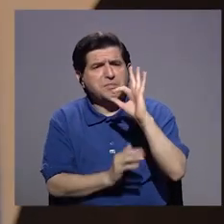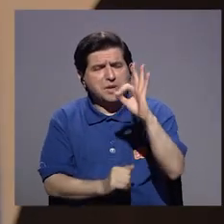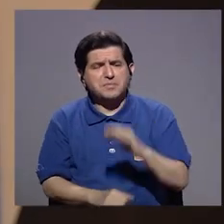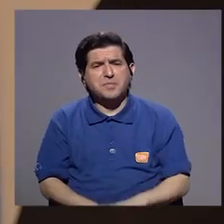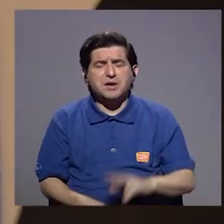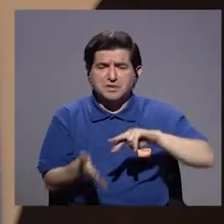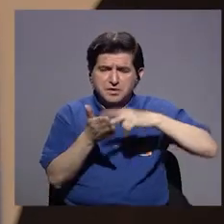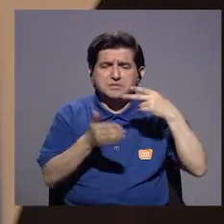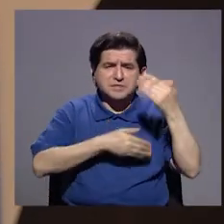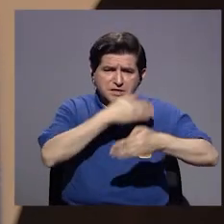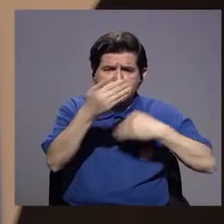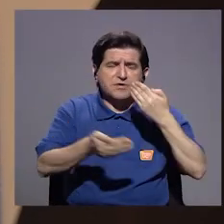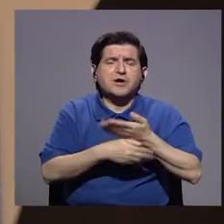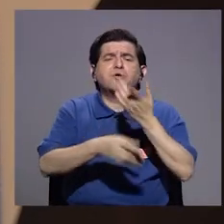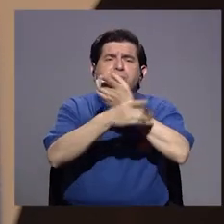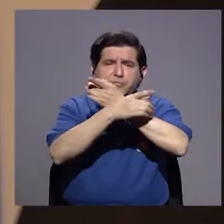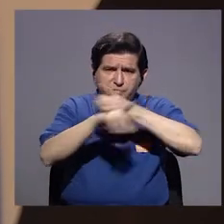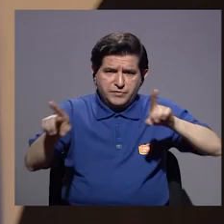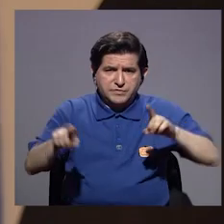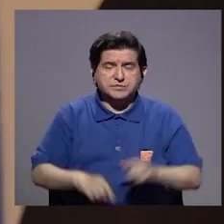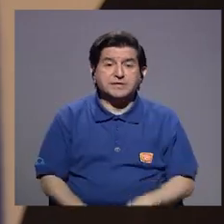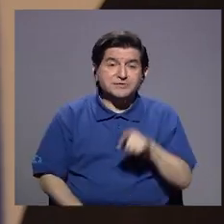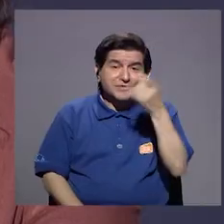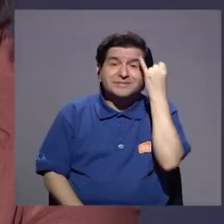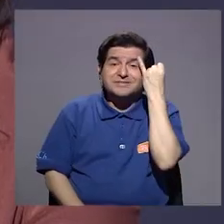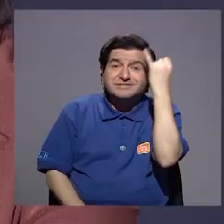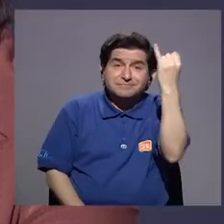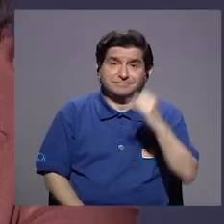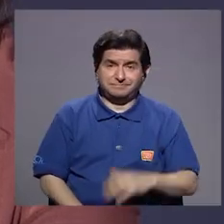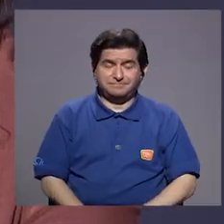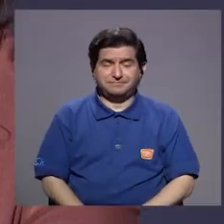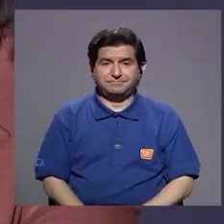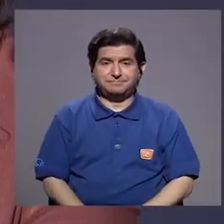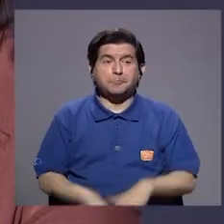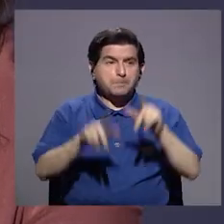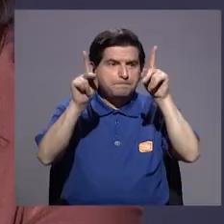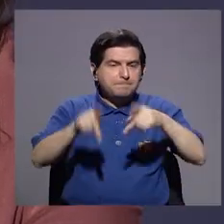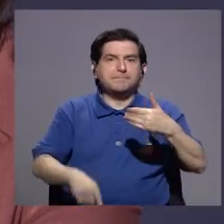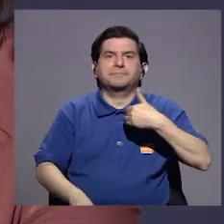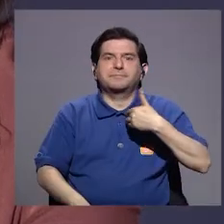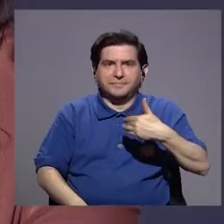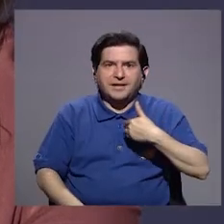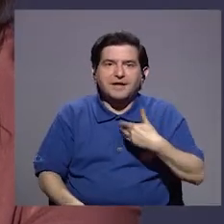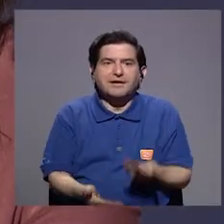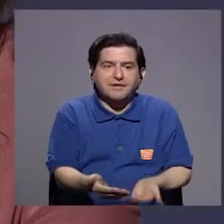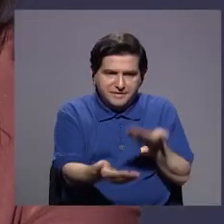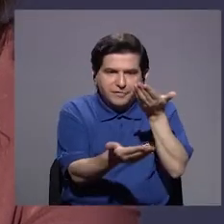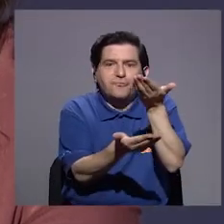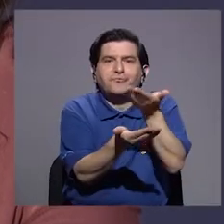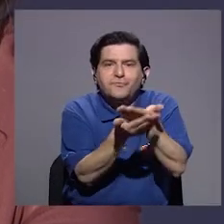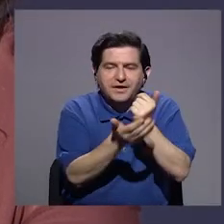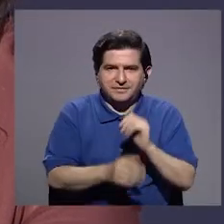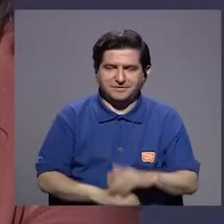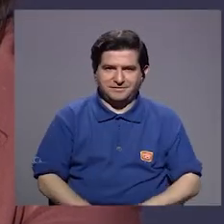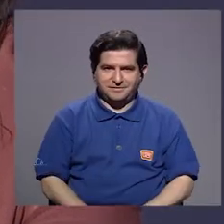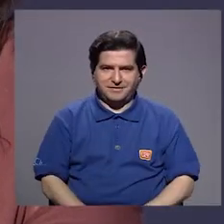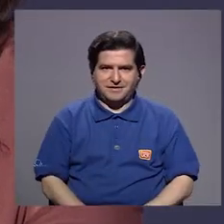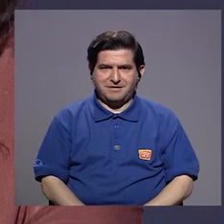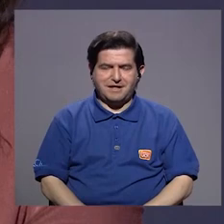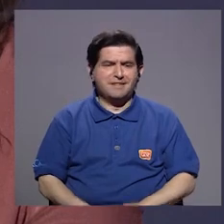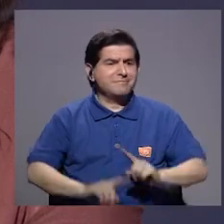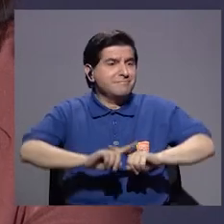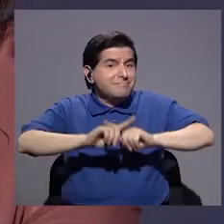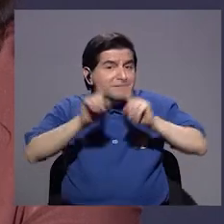cual democratiza también. De hecho, esa es un poco la intención, que la gente tenga una oferta